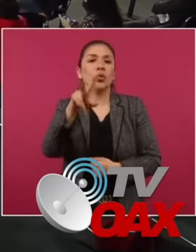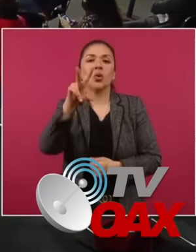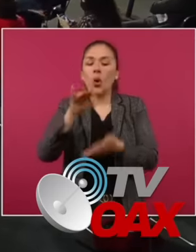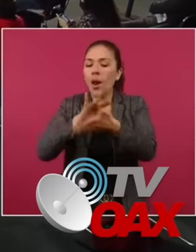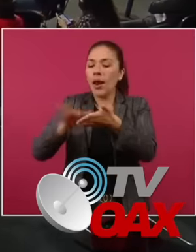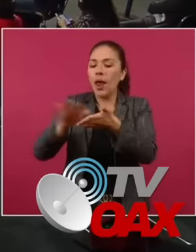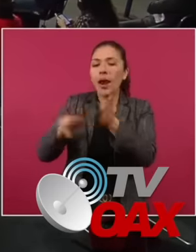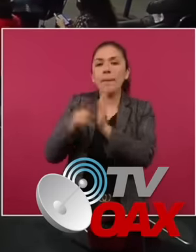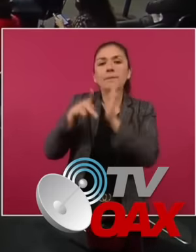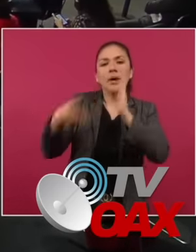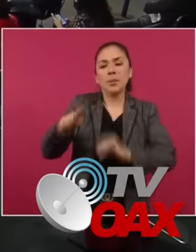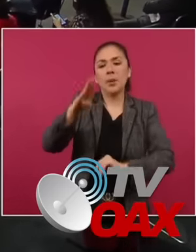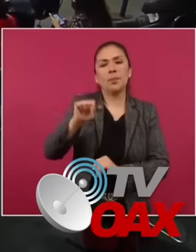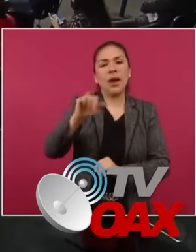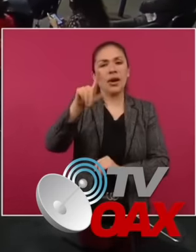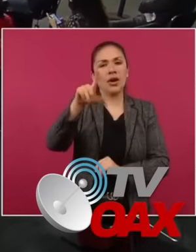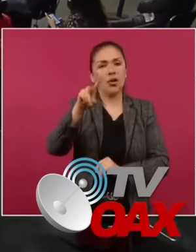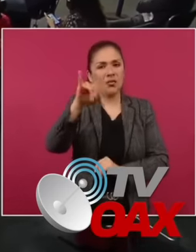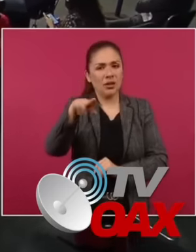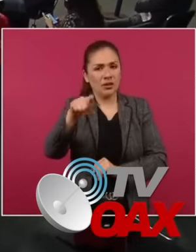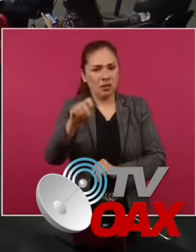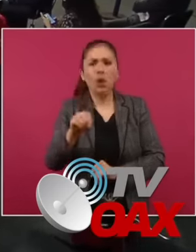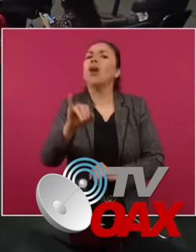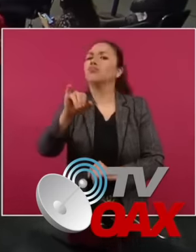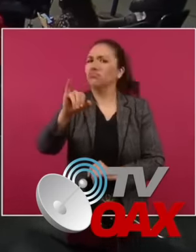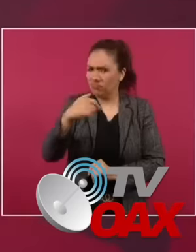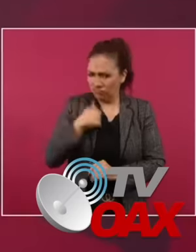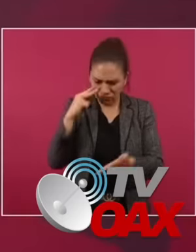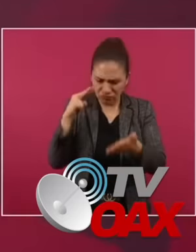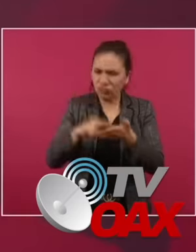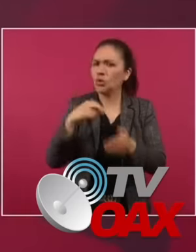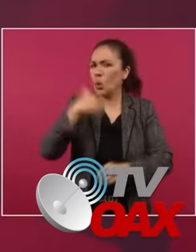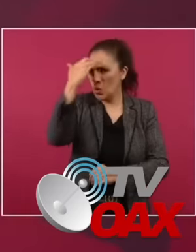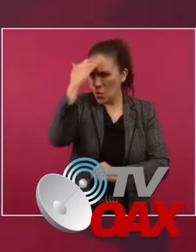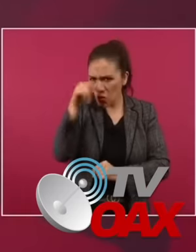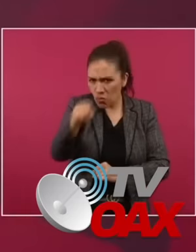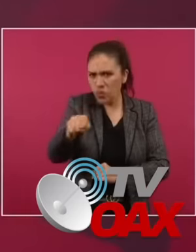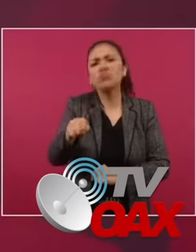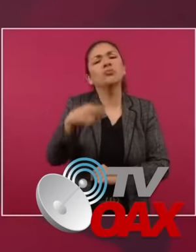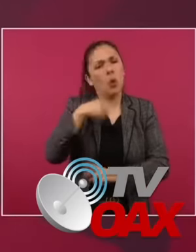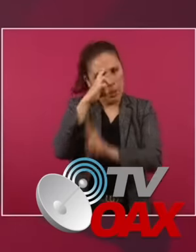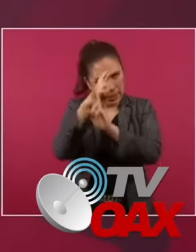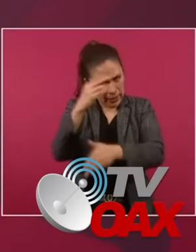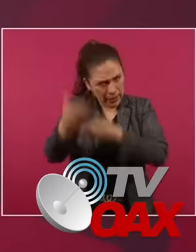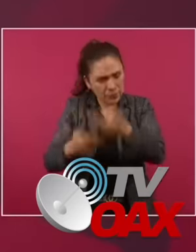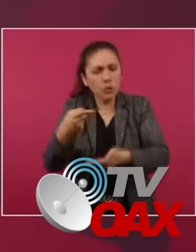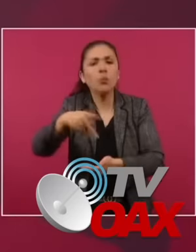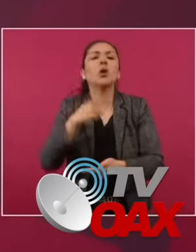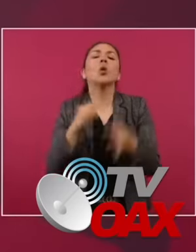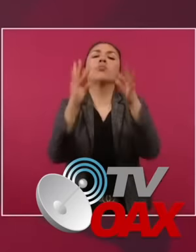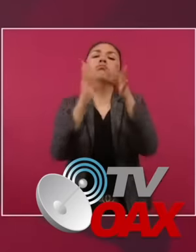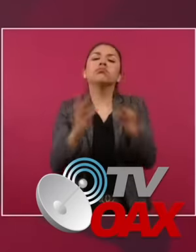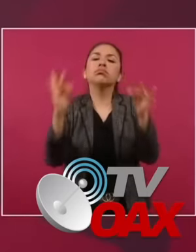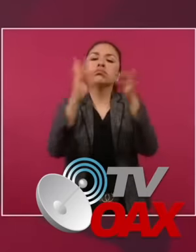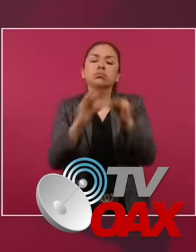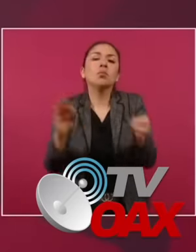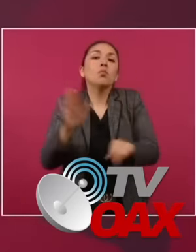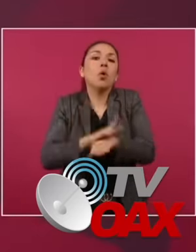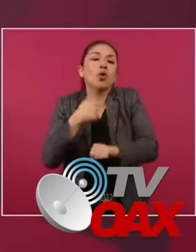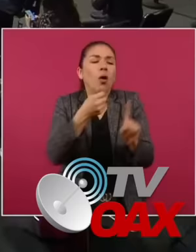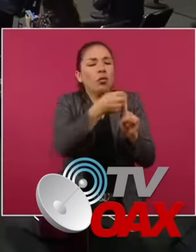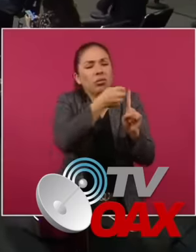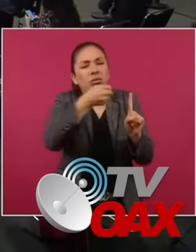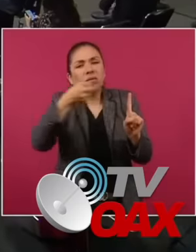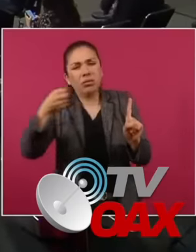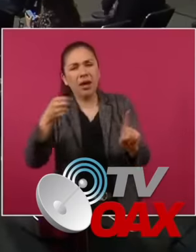Barlovento. No, sí, no, yo a ti te tengo mucho respeto. Nada más, no. Te estoy platicando, te comento todo